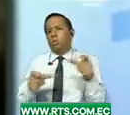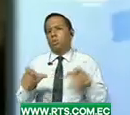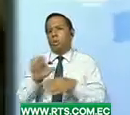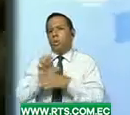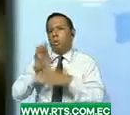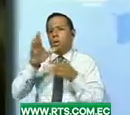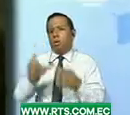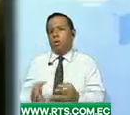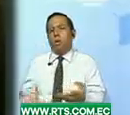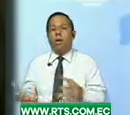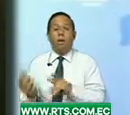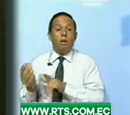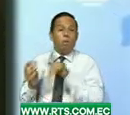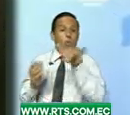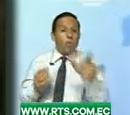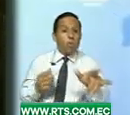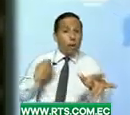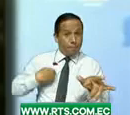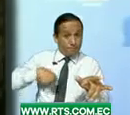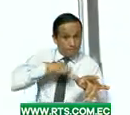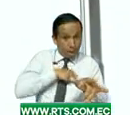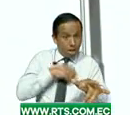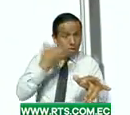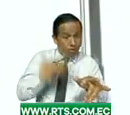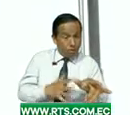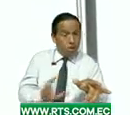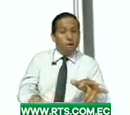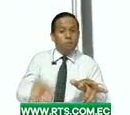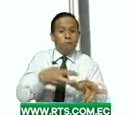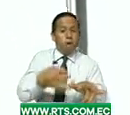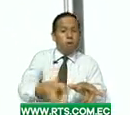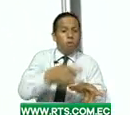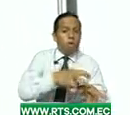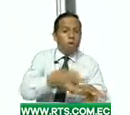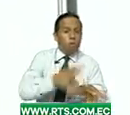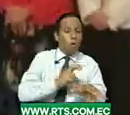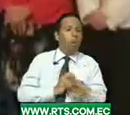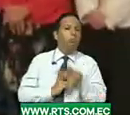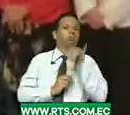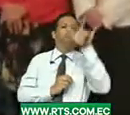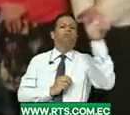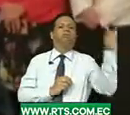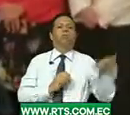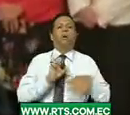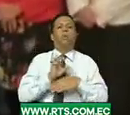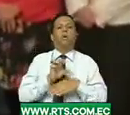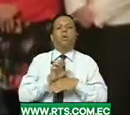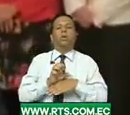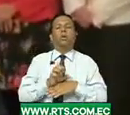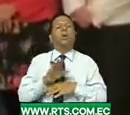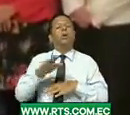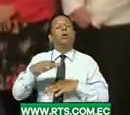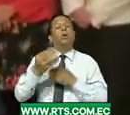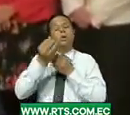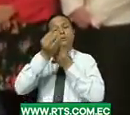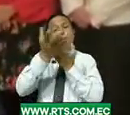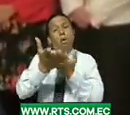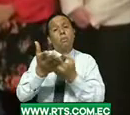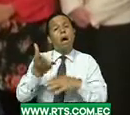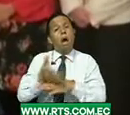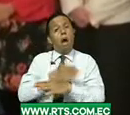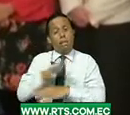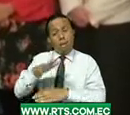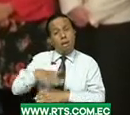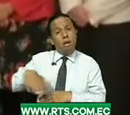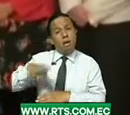hicieron escala en Madrid, España, donde se completaron los 248 estudiantes. Queremos informar que el vuelo que despegó desde Varsovia